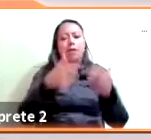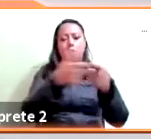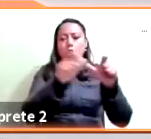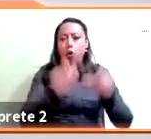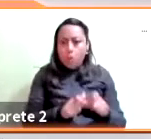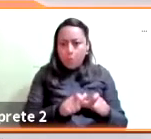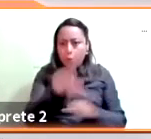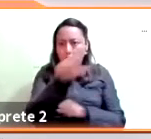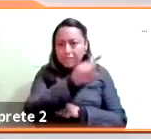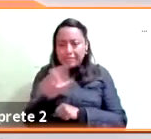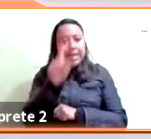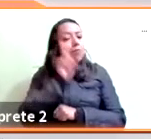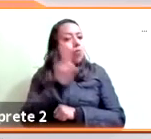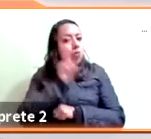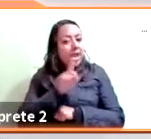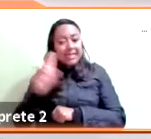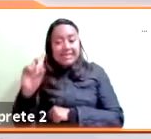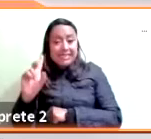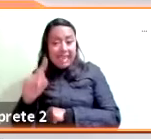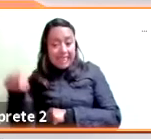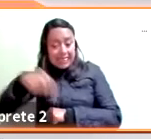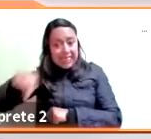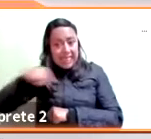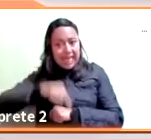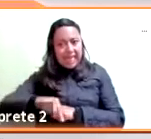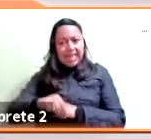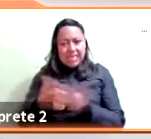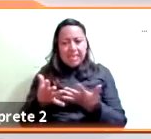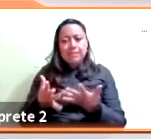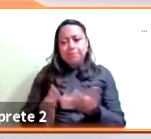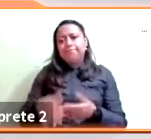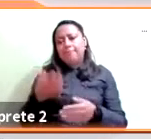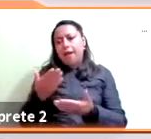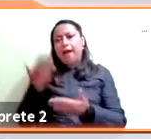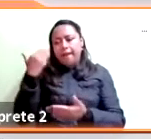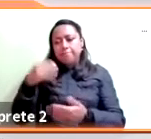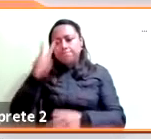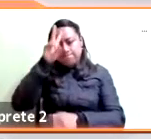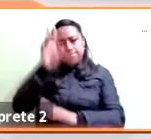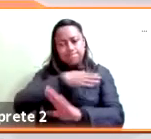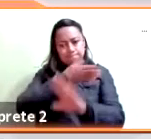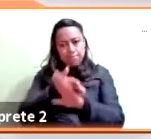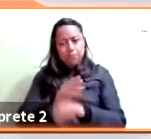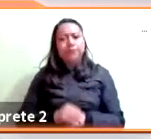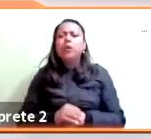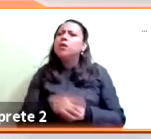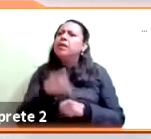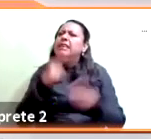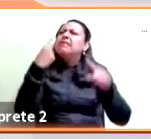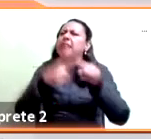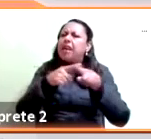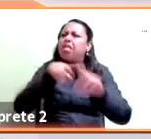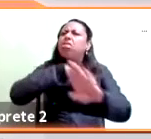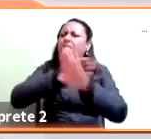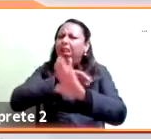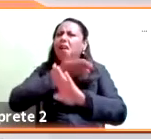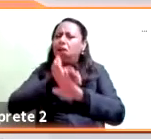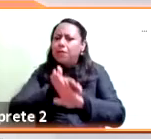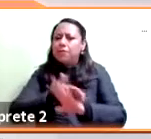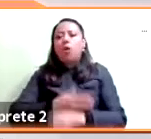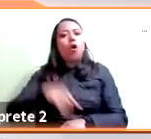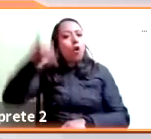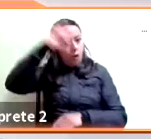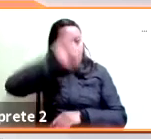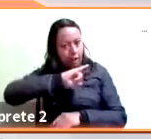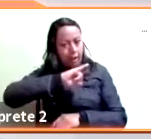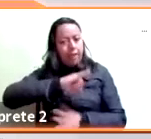30 han experimentado violencia laboral. La mayoría de estas agresiones han sido generadas por el jefe, patrón o autoridad